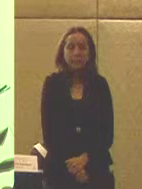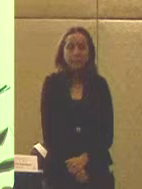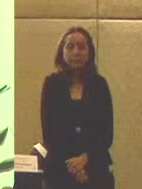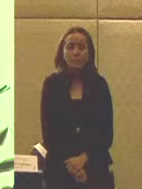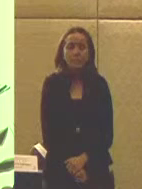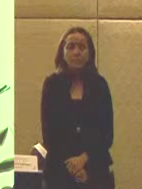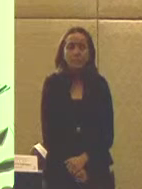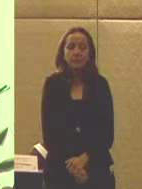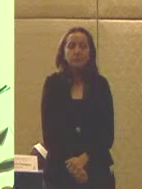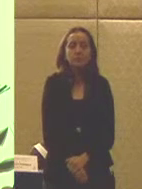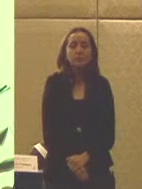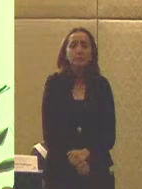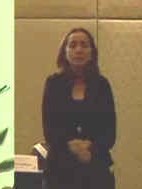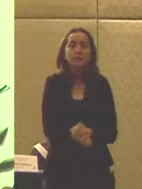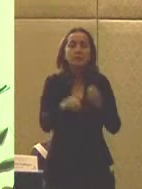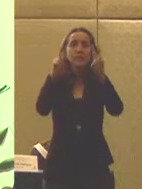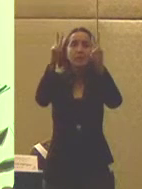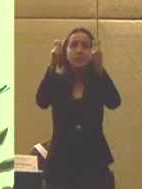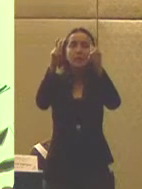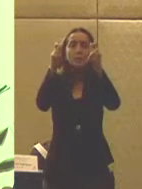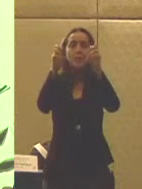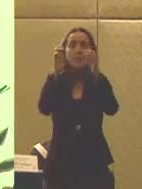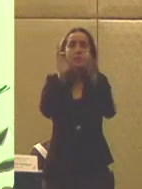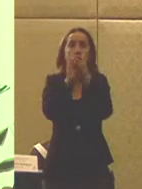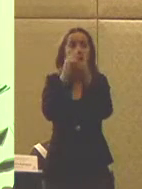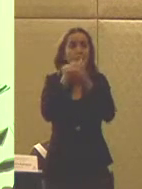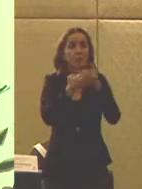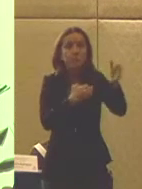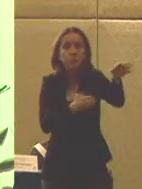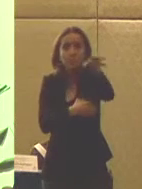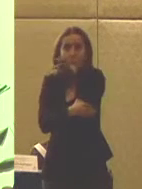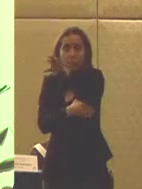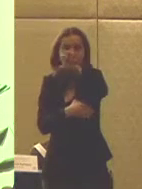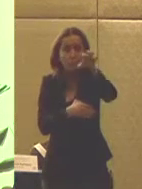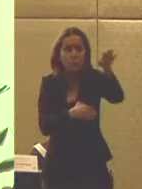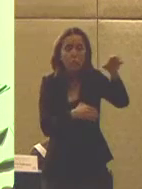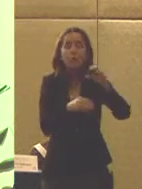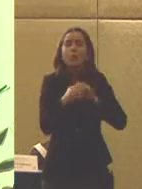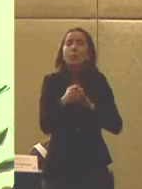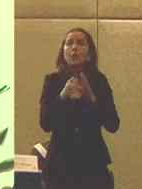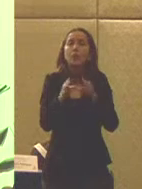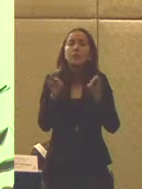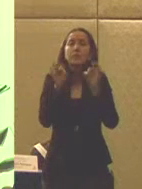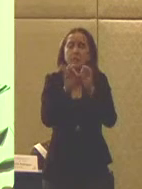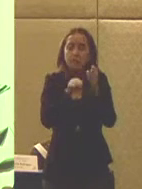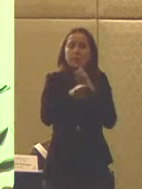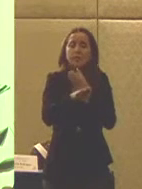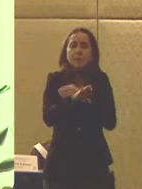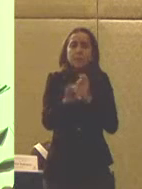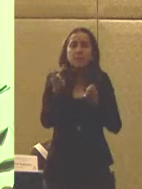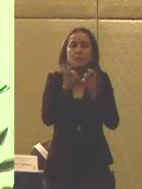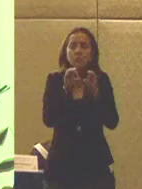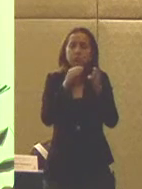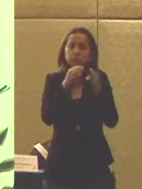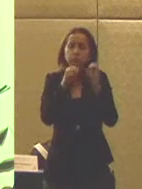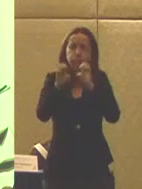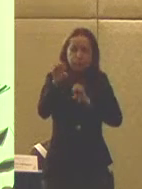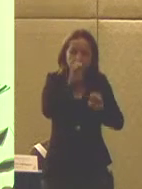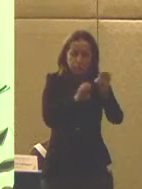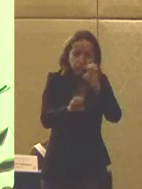Aspectos como el ordenamiento territorial todavía está en desarrollo, pero existen unas buenas experiencias como las que nos han explicado también